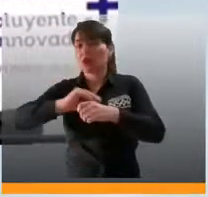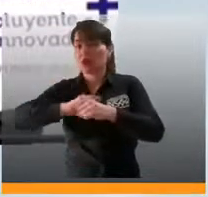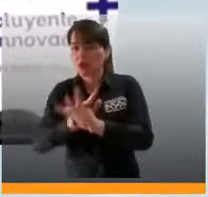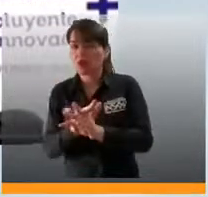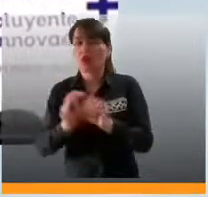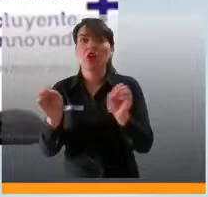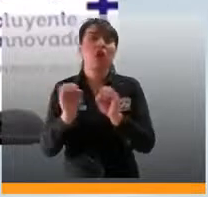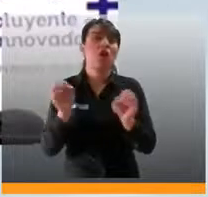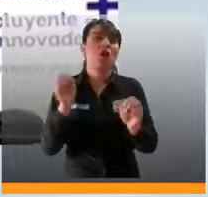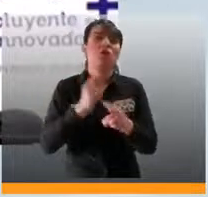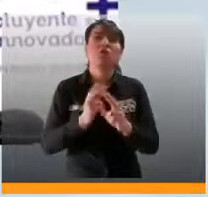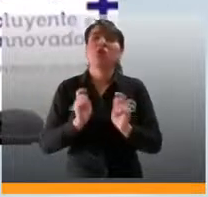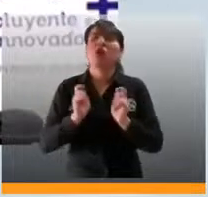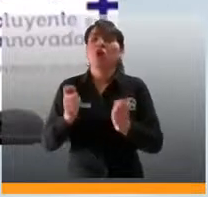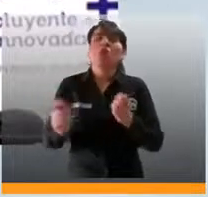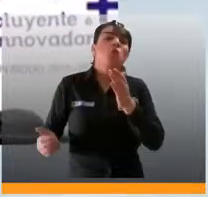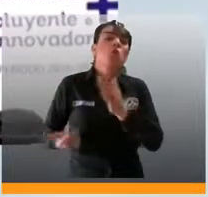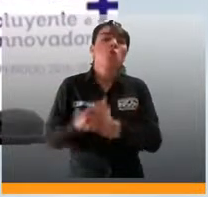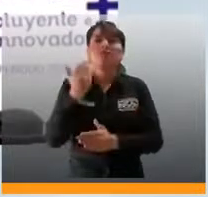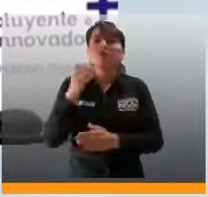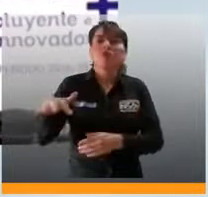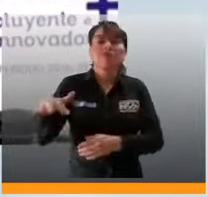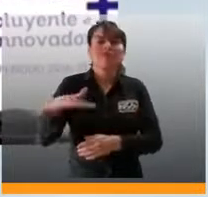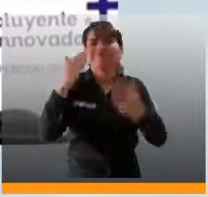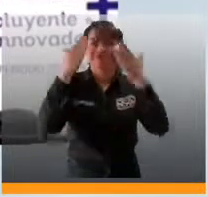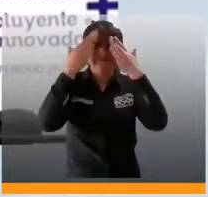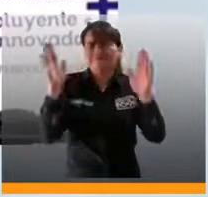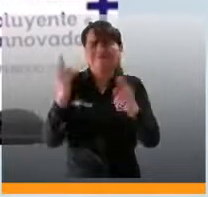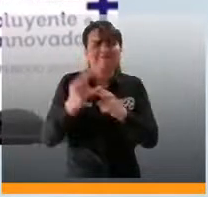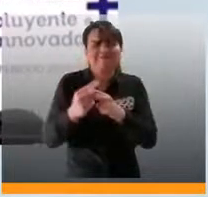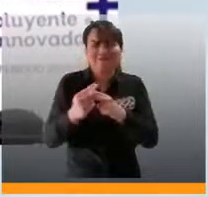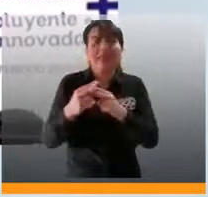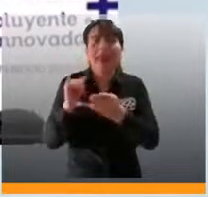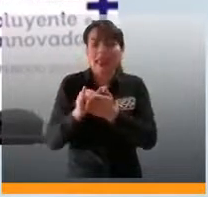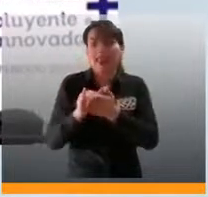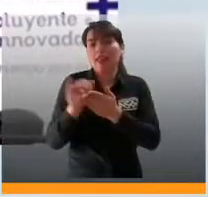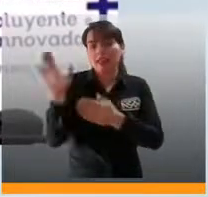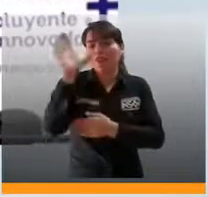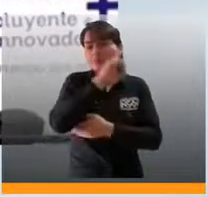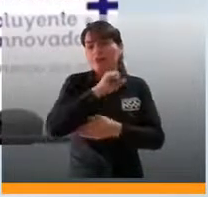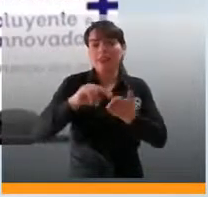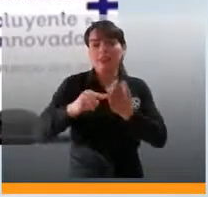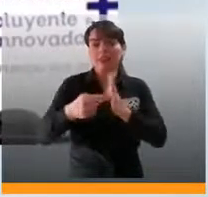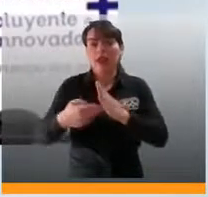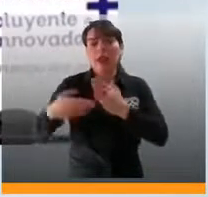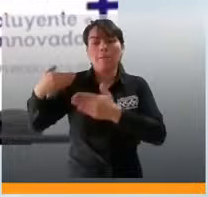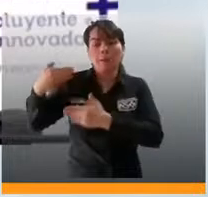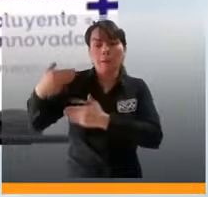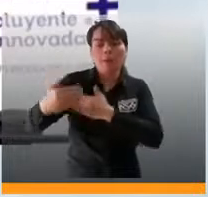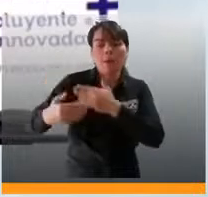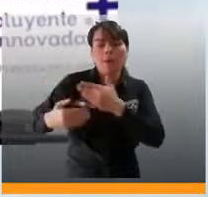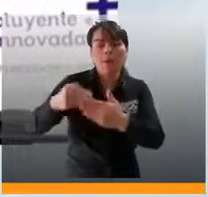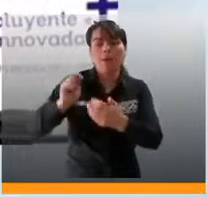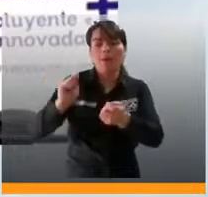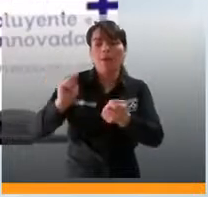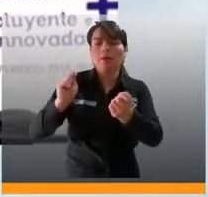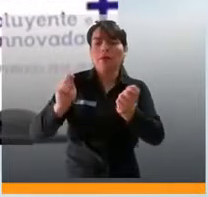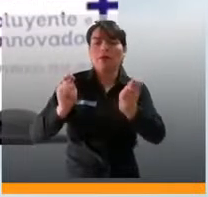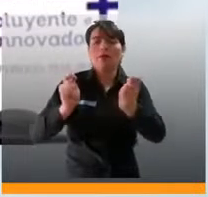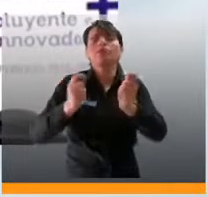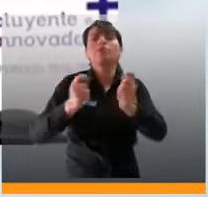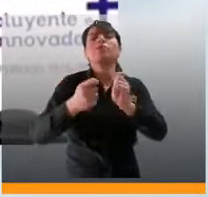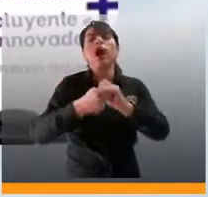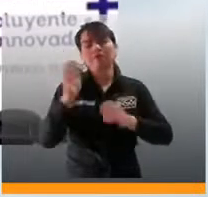nueva, como lo queramos llamar nosotros. Y creo que en ese camino, pues esa transformación nos llevó a que